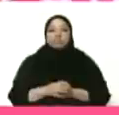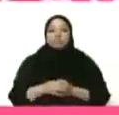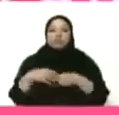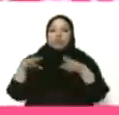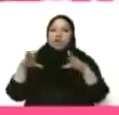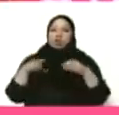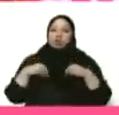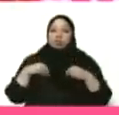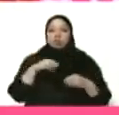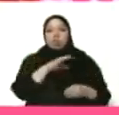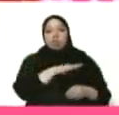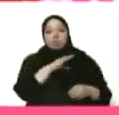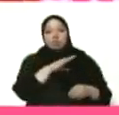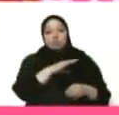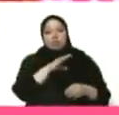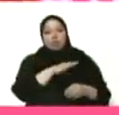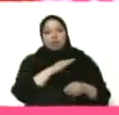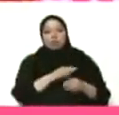Asumida como propia.